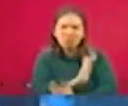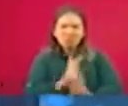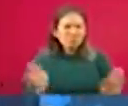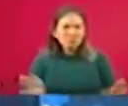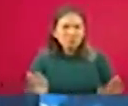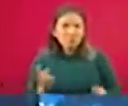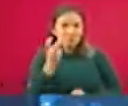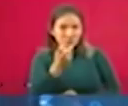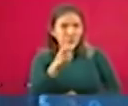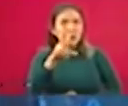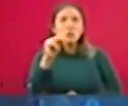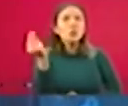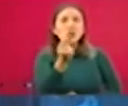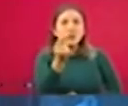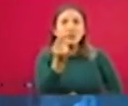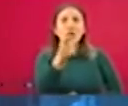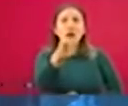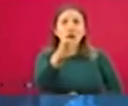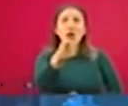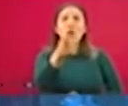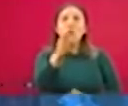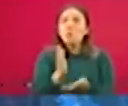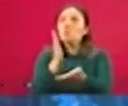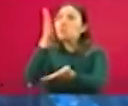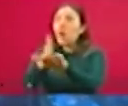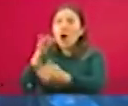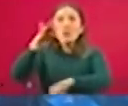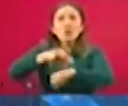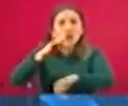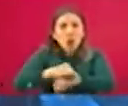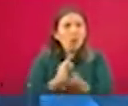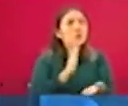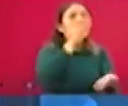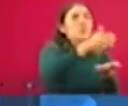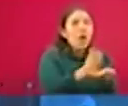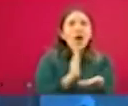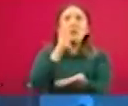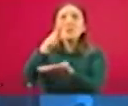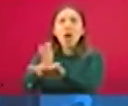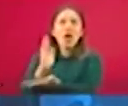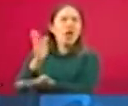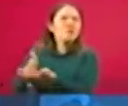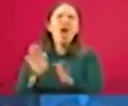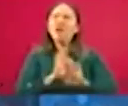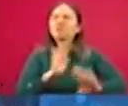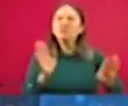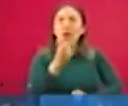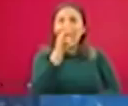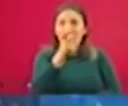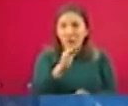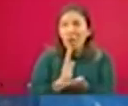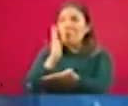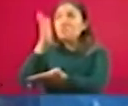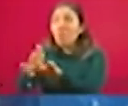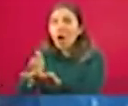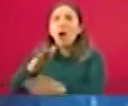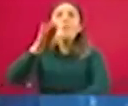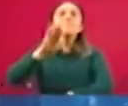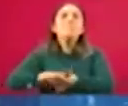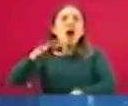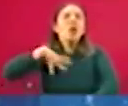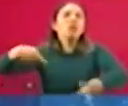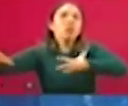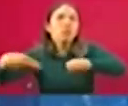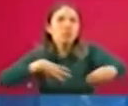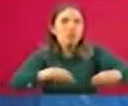pregunta, Joaquín. Sí, sí sirve en ciertas condiciones. Aquí una pequeña aclaración. Esta idea del multiplicador 8 o el 15 o